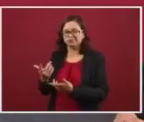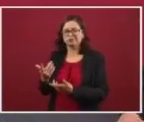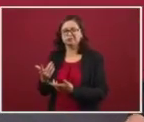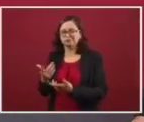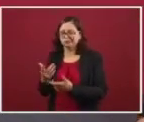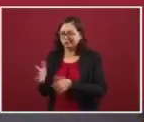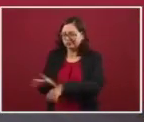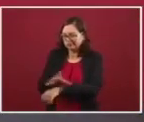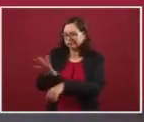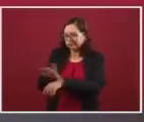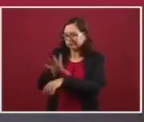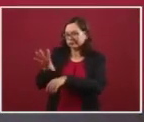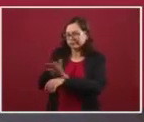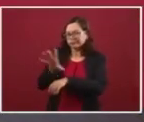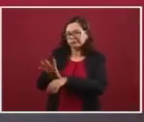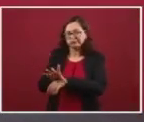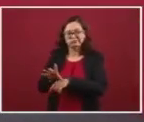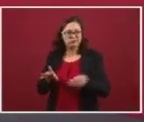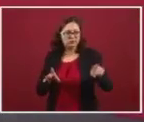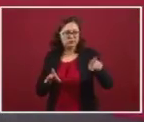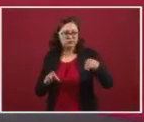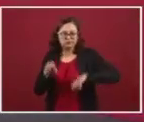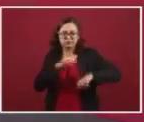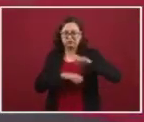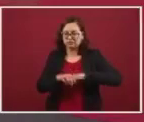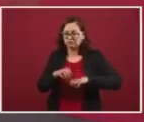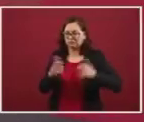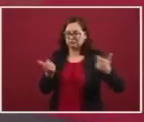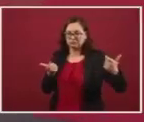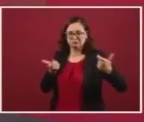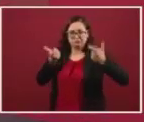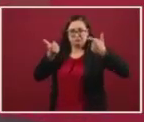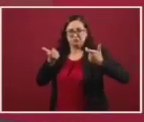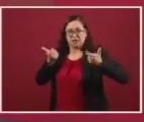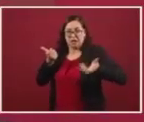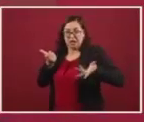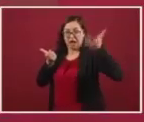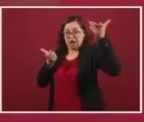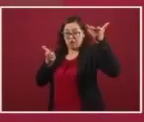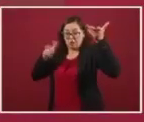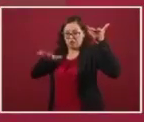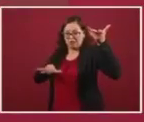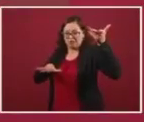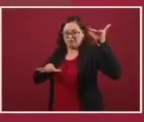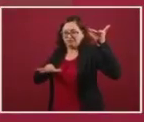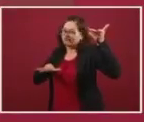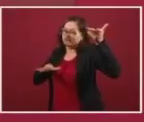las tarifas o el precio al consumidor. Si así fuese,